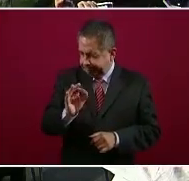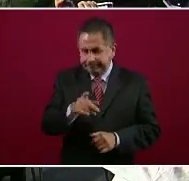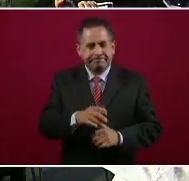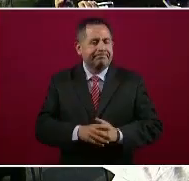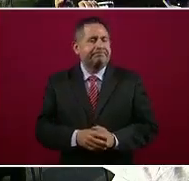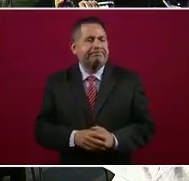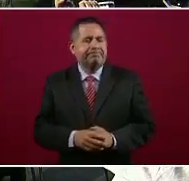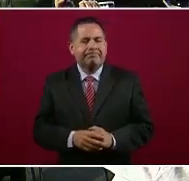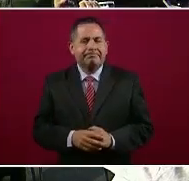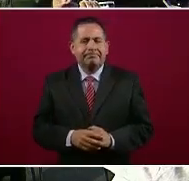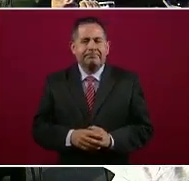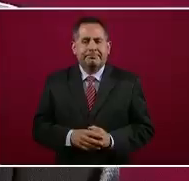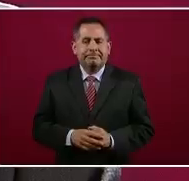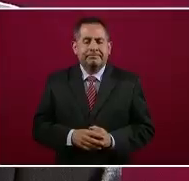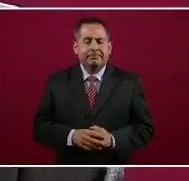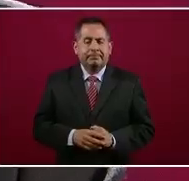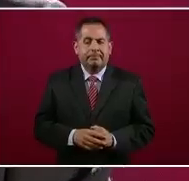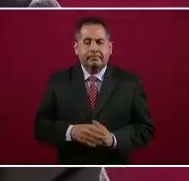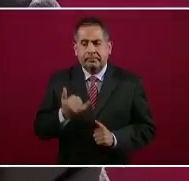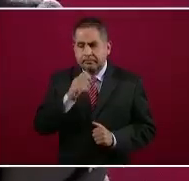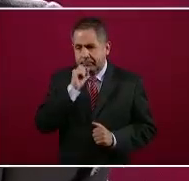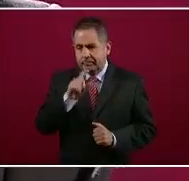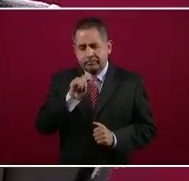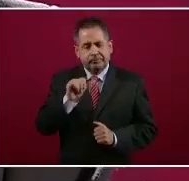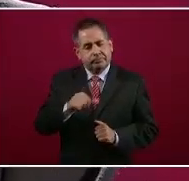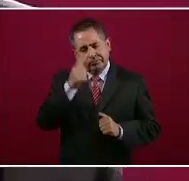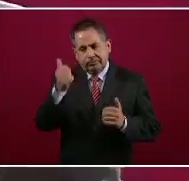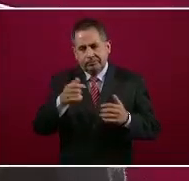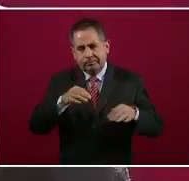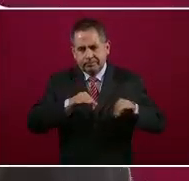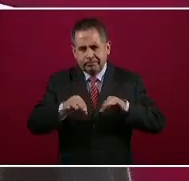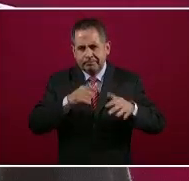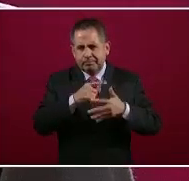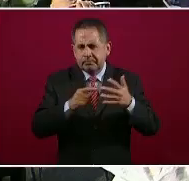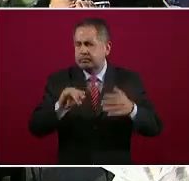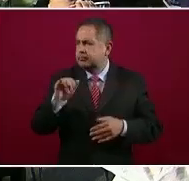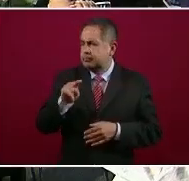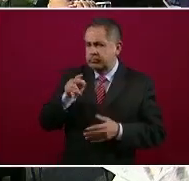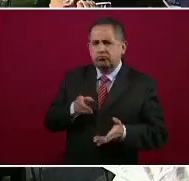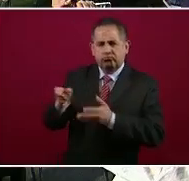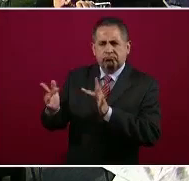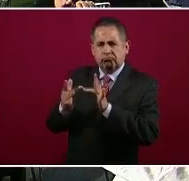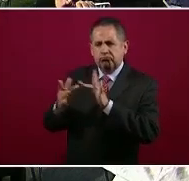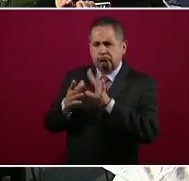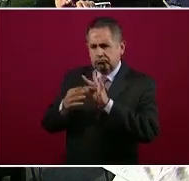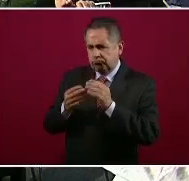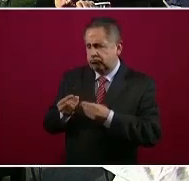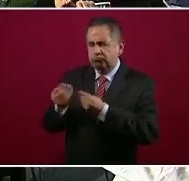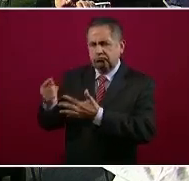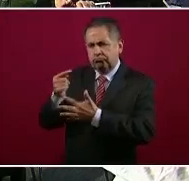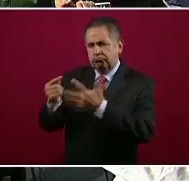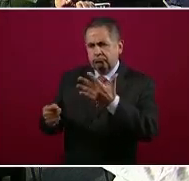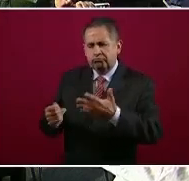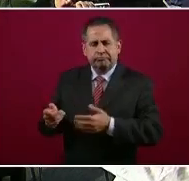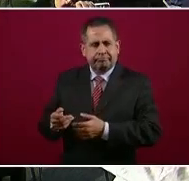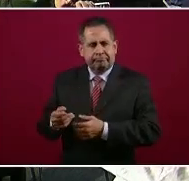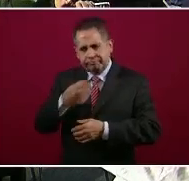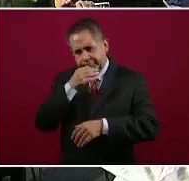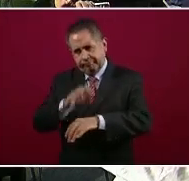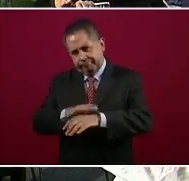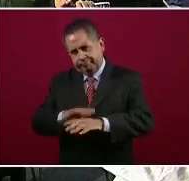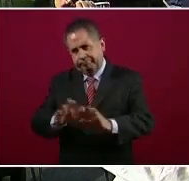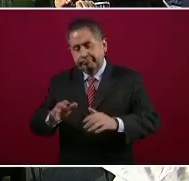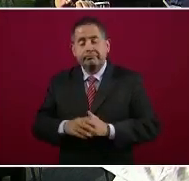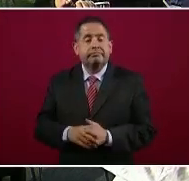este y tengo otras actividades jesús les esté da a conocer